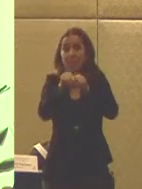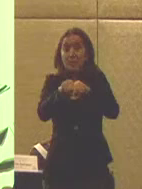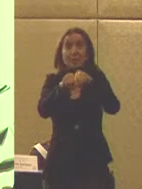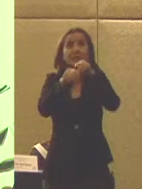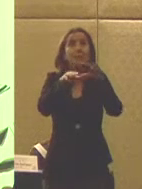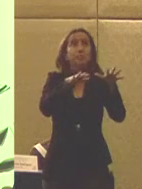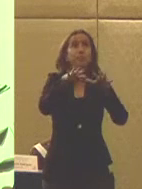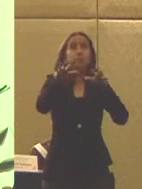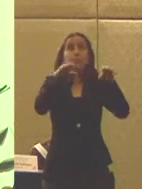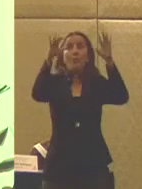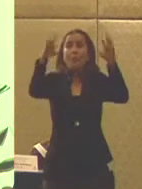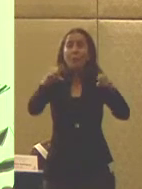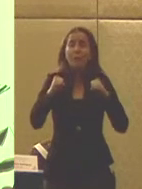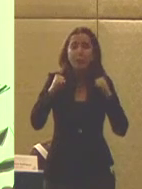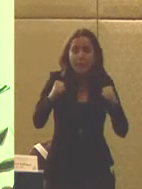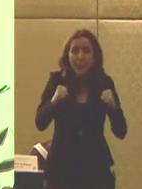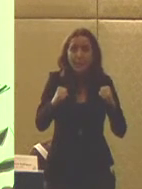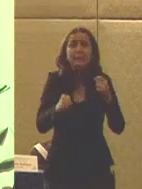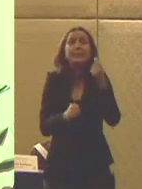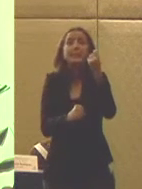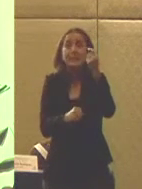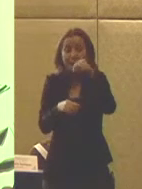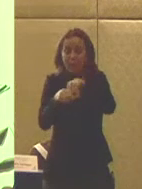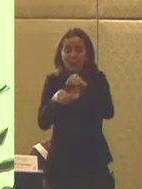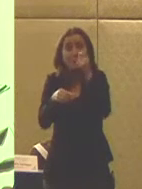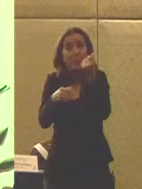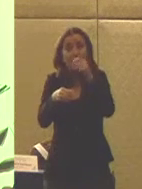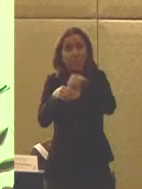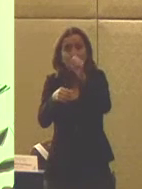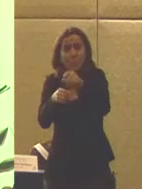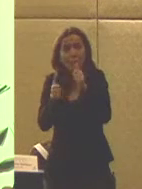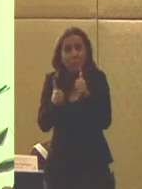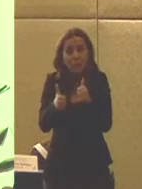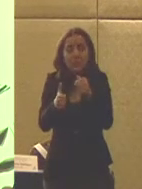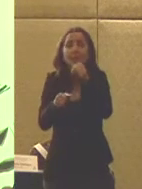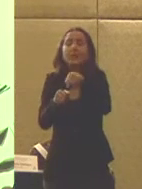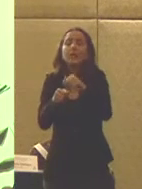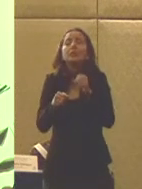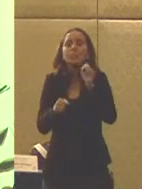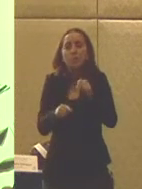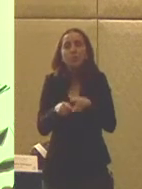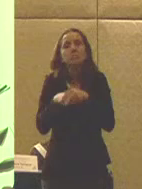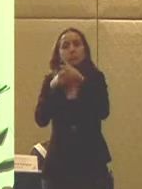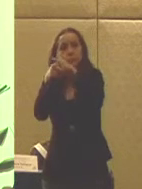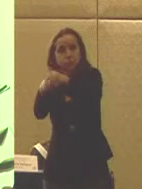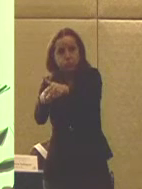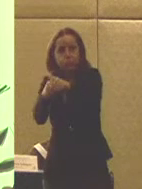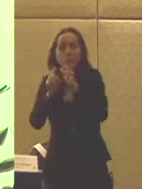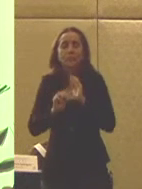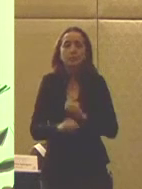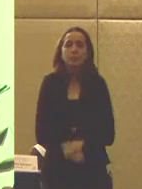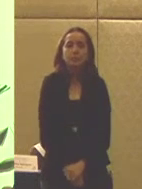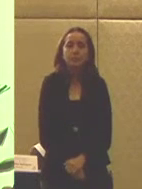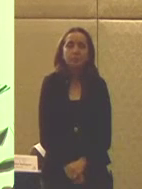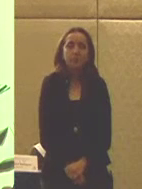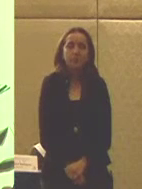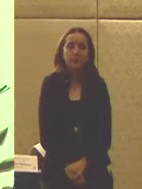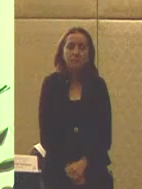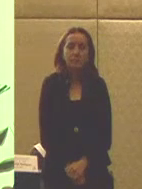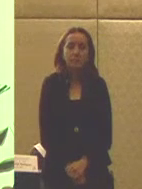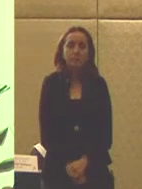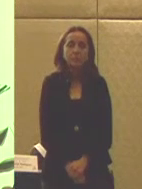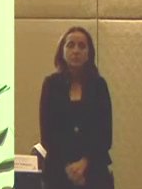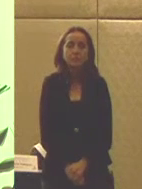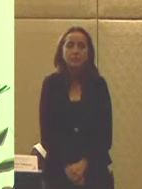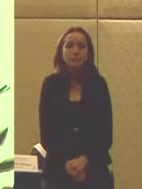que todavía no tienen la dimensión que se esperaría como para atender directamente una emergencia de